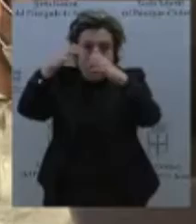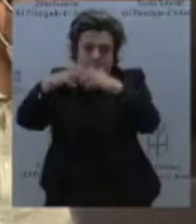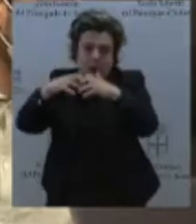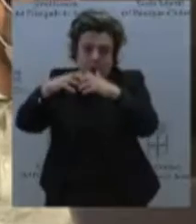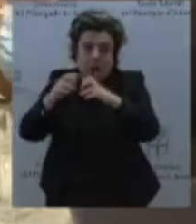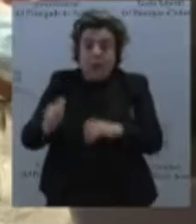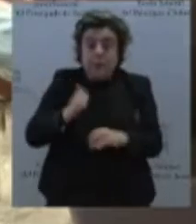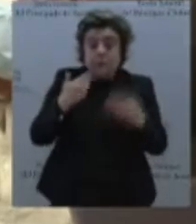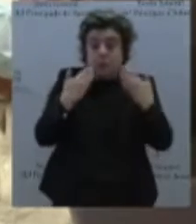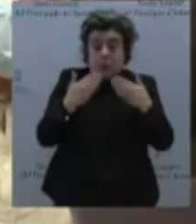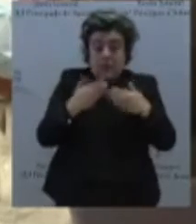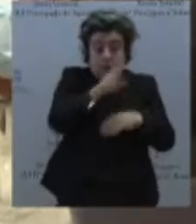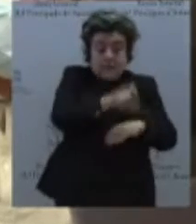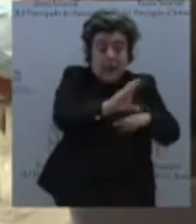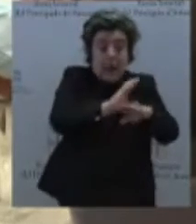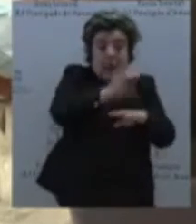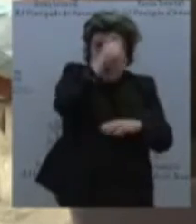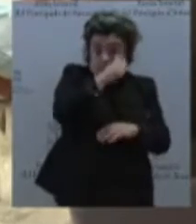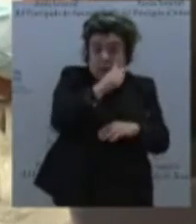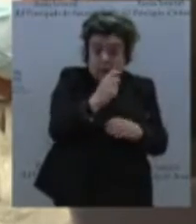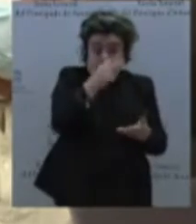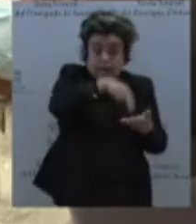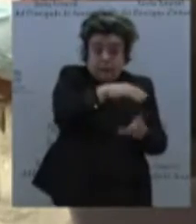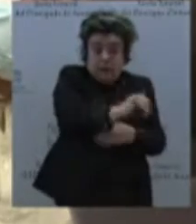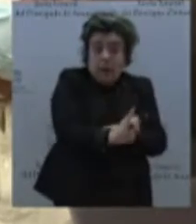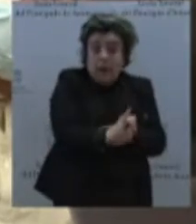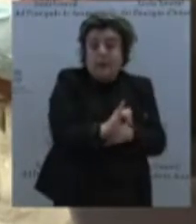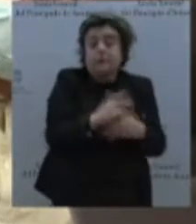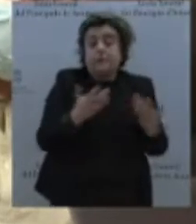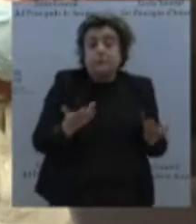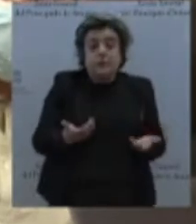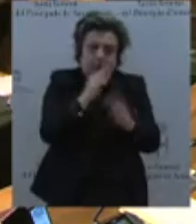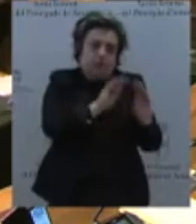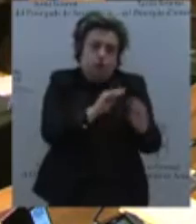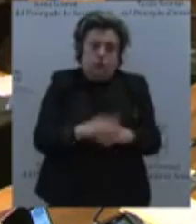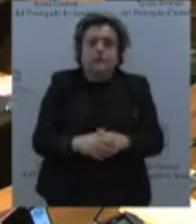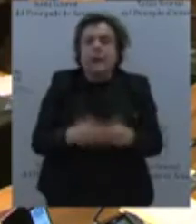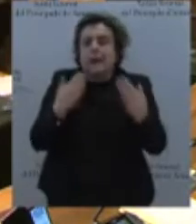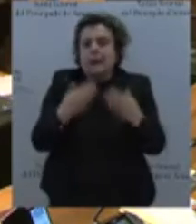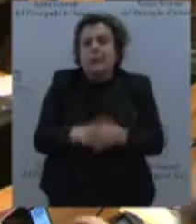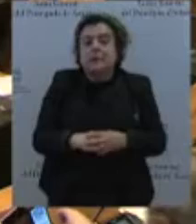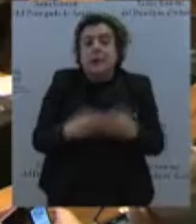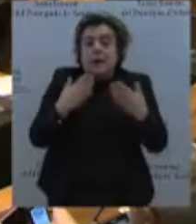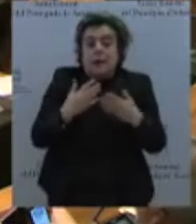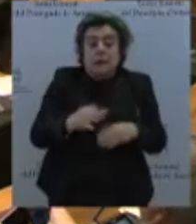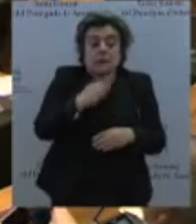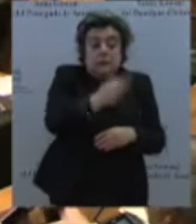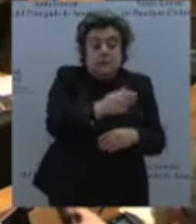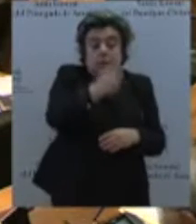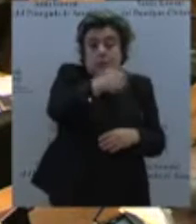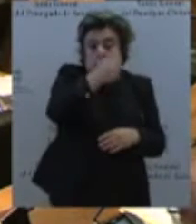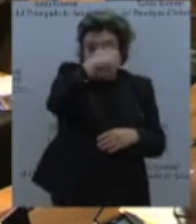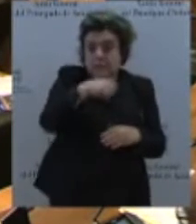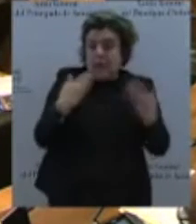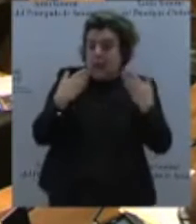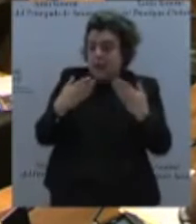también presente, porque creo que obviamente todo lo que hemos hablado es de su interés. Muchas gracias. Muchas gracias, señor Menéndez Salmón, por